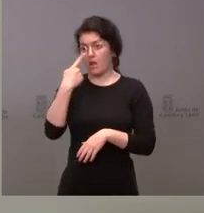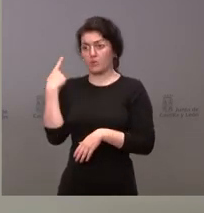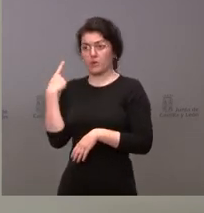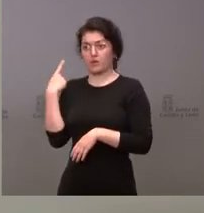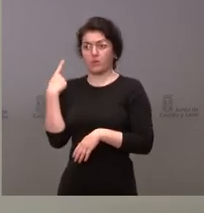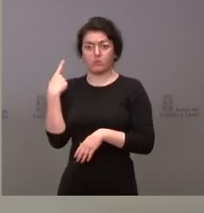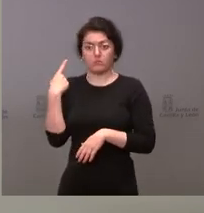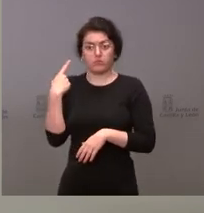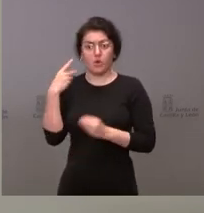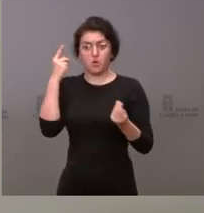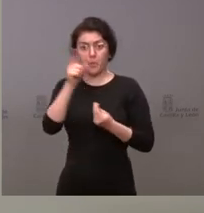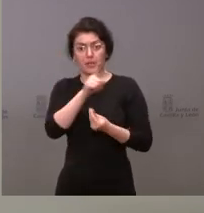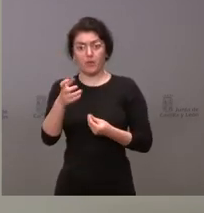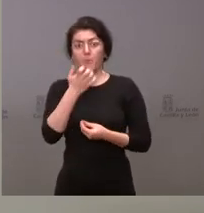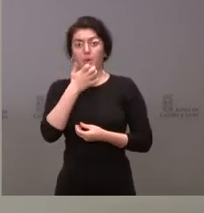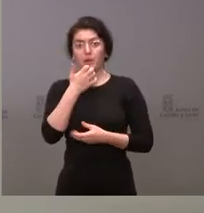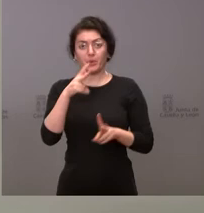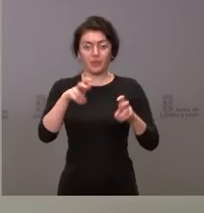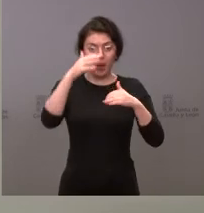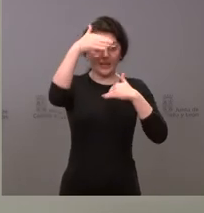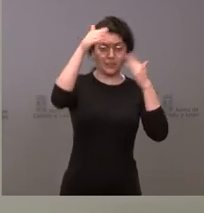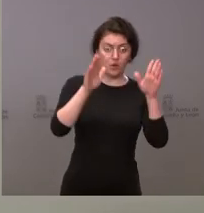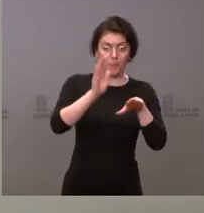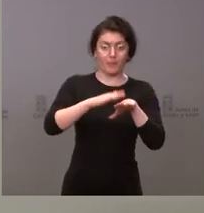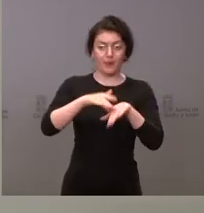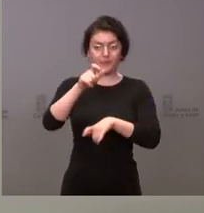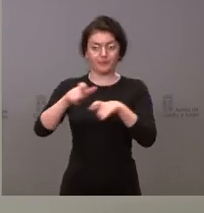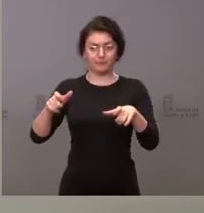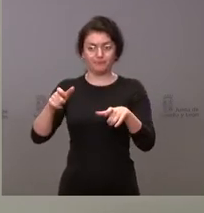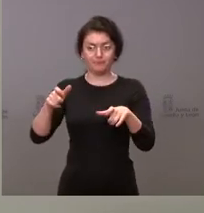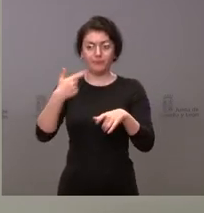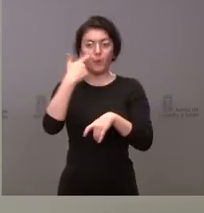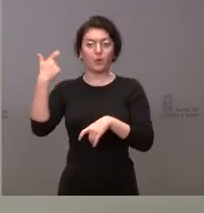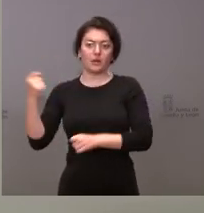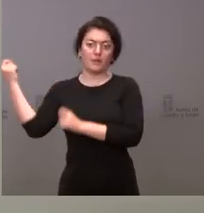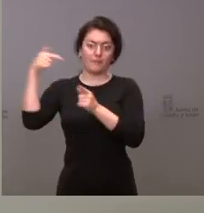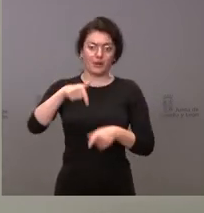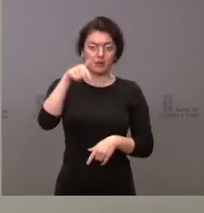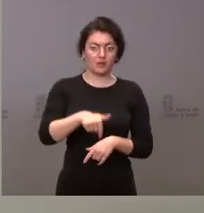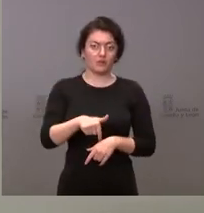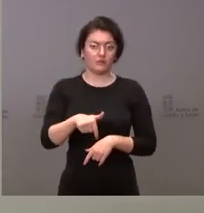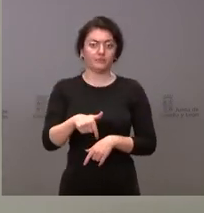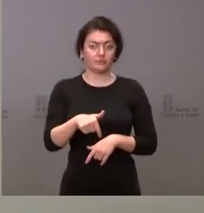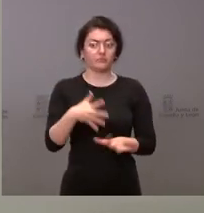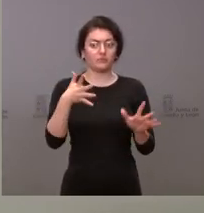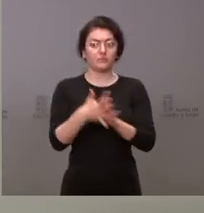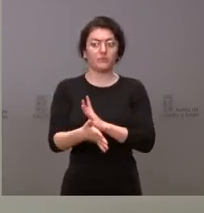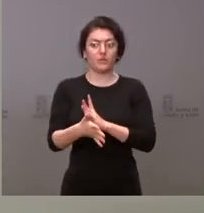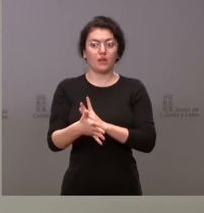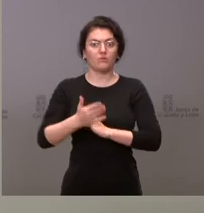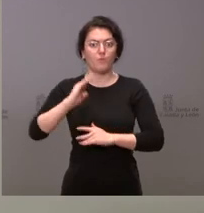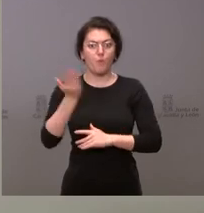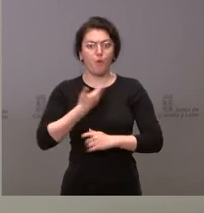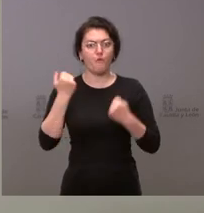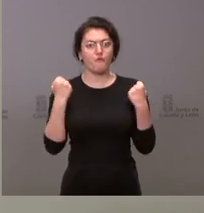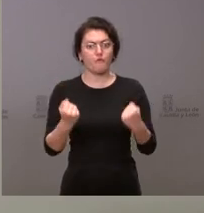consecuencia de la atención a las personas procedentes de ucrania que hoy tenemos entre nosotros y que tiene un impacto muy relevante como hemos hecho